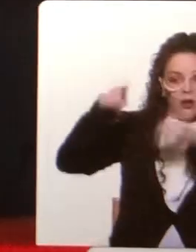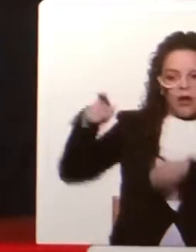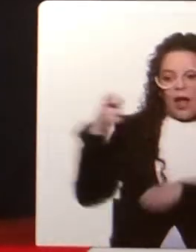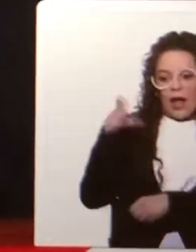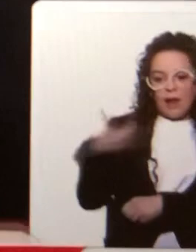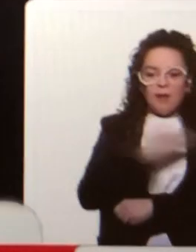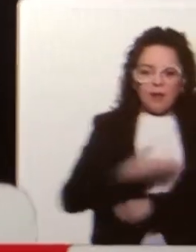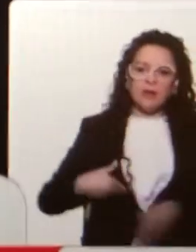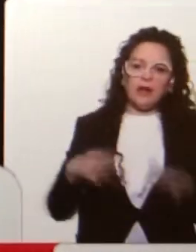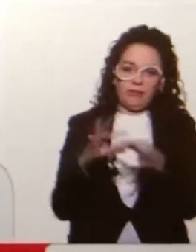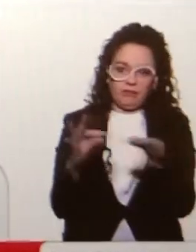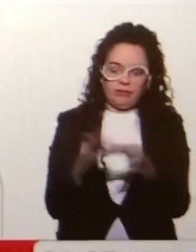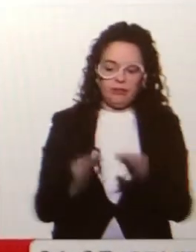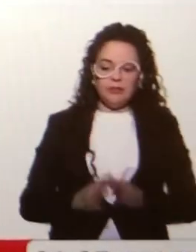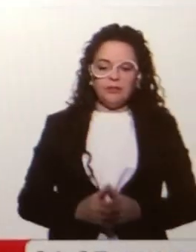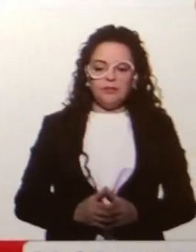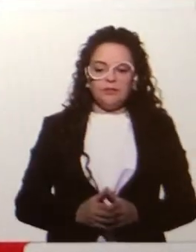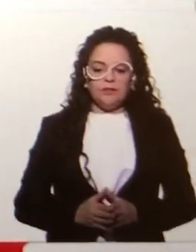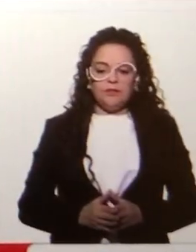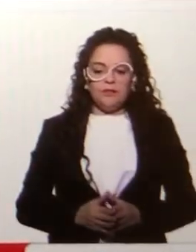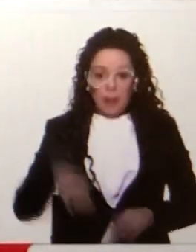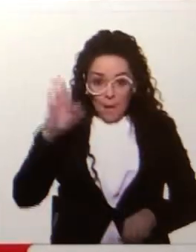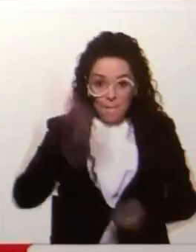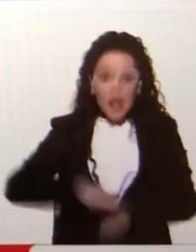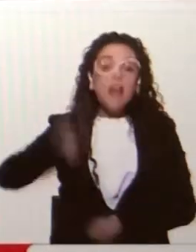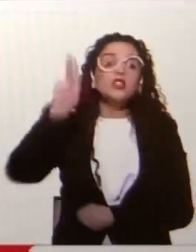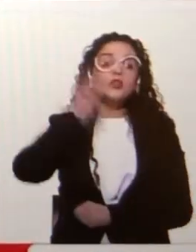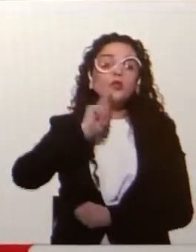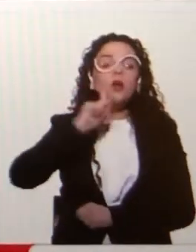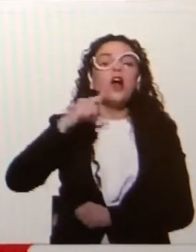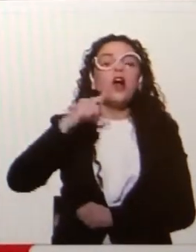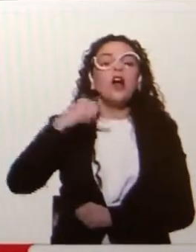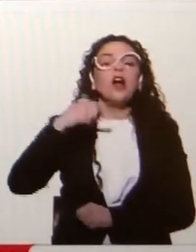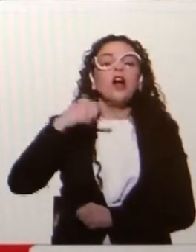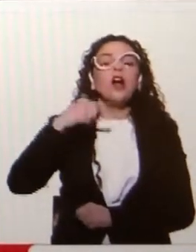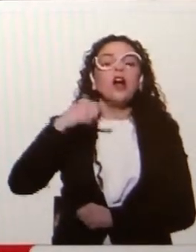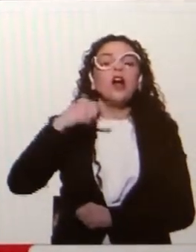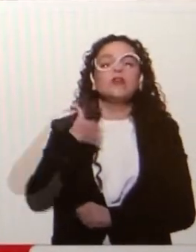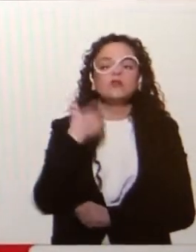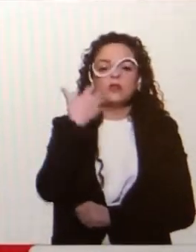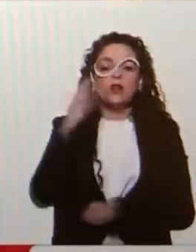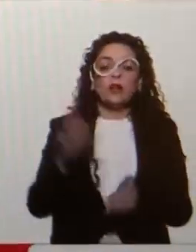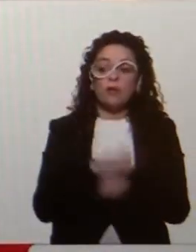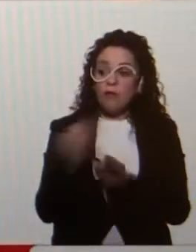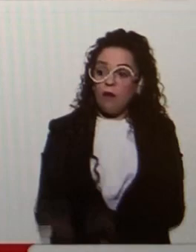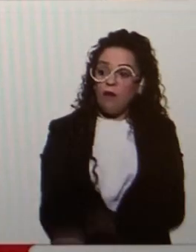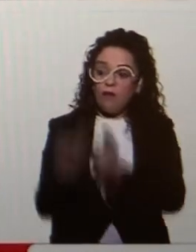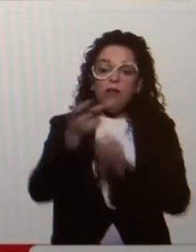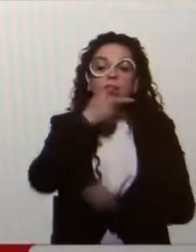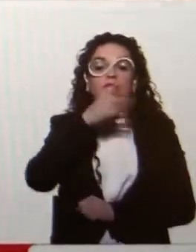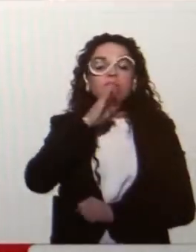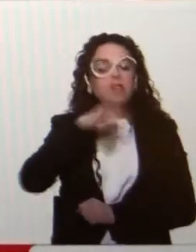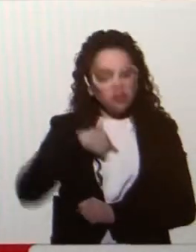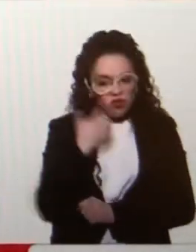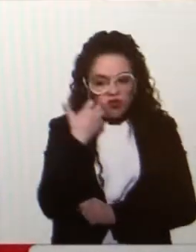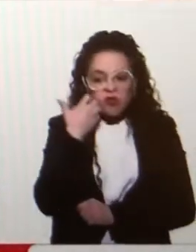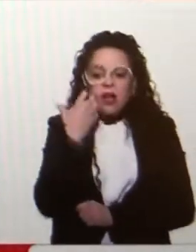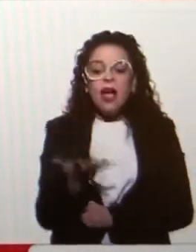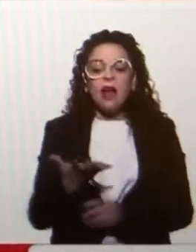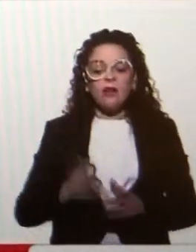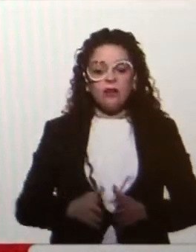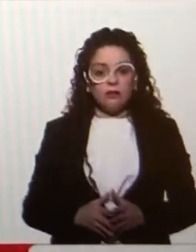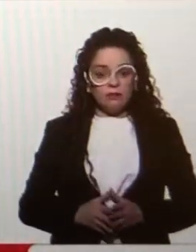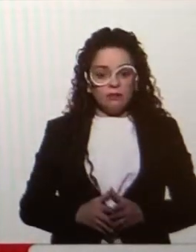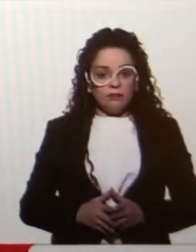gobierno del presidente López Obrador vamos alguien consciente alguien con sentido común no actúa de esa